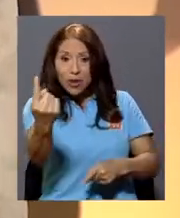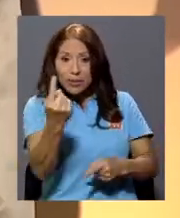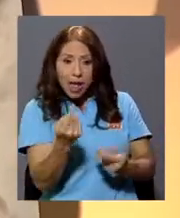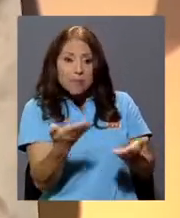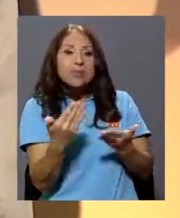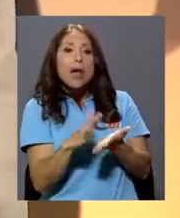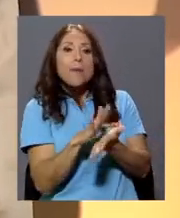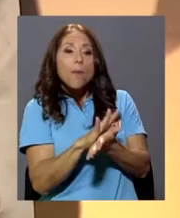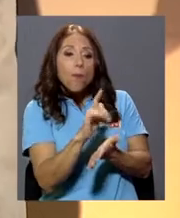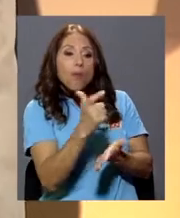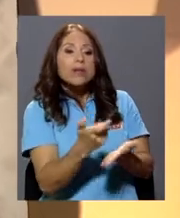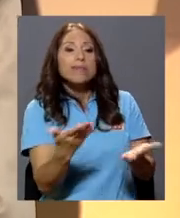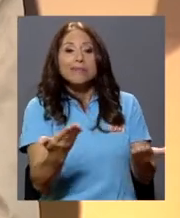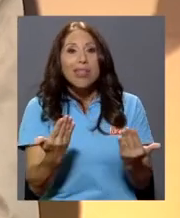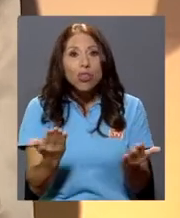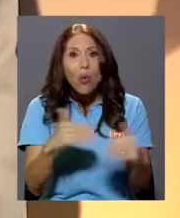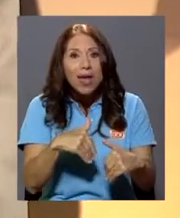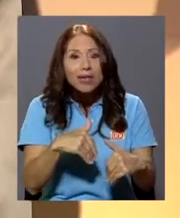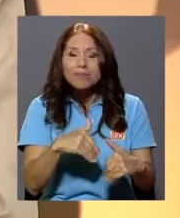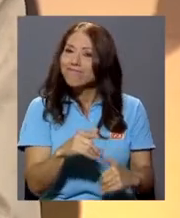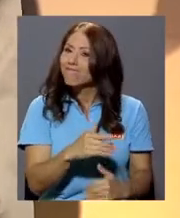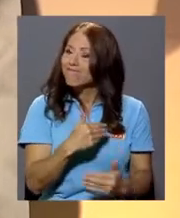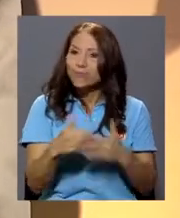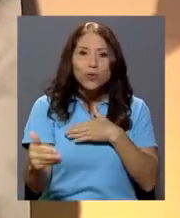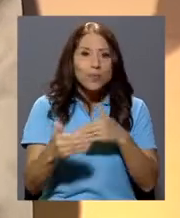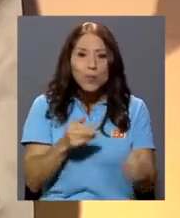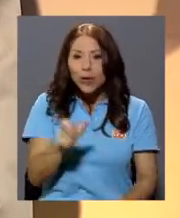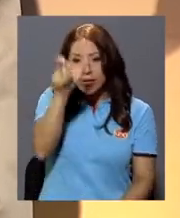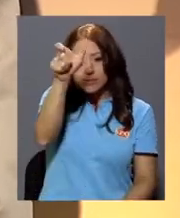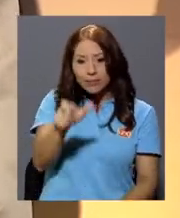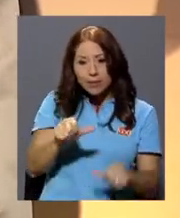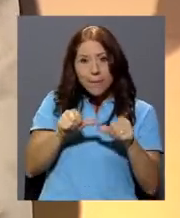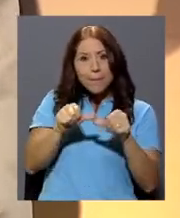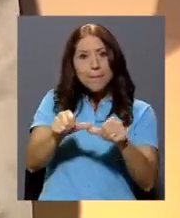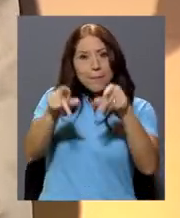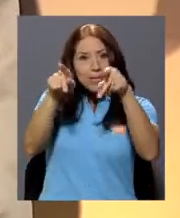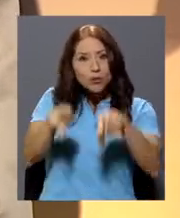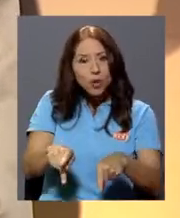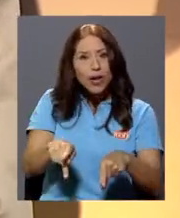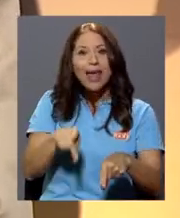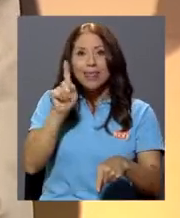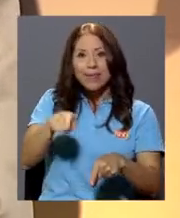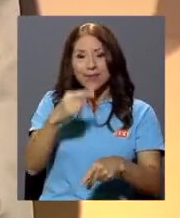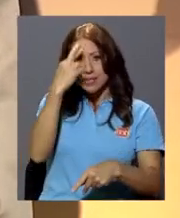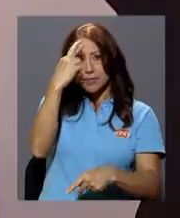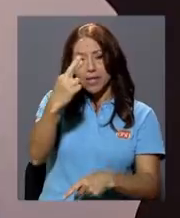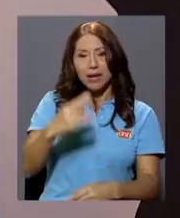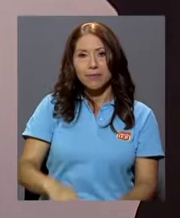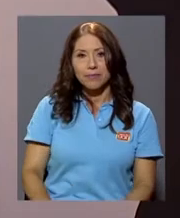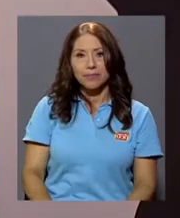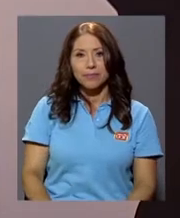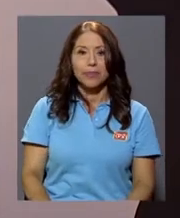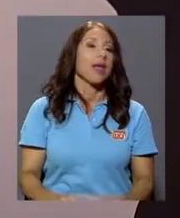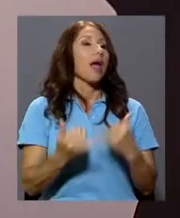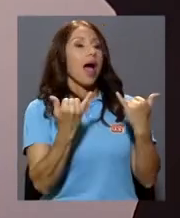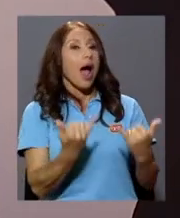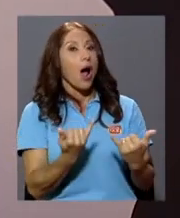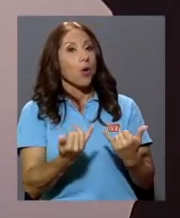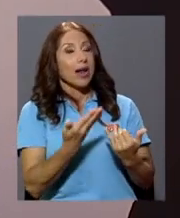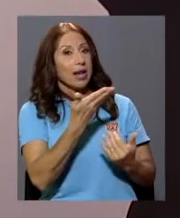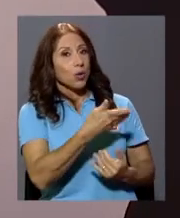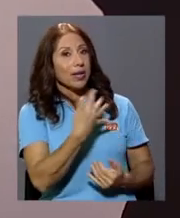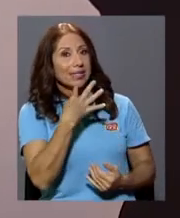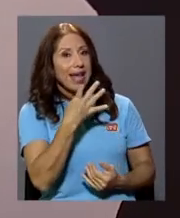mínima básica, sigue siendo una persona a la que hay que respetar plenamente. Ahora, esta reflexión planteada por